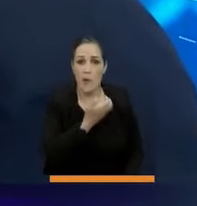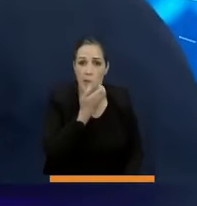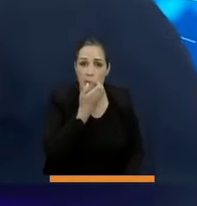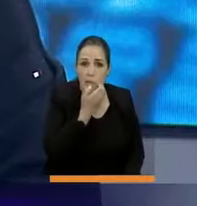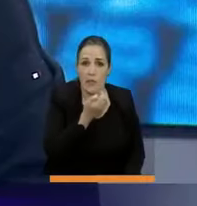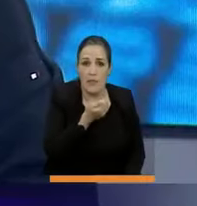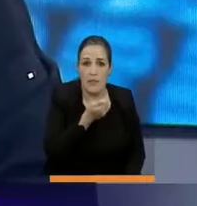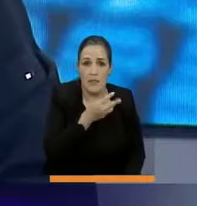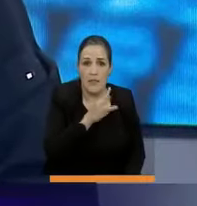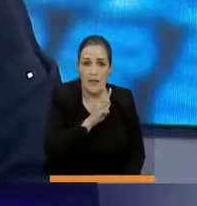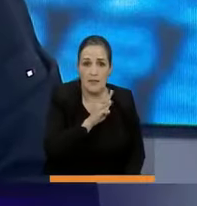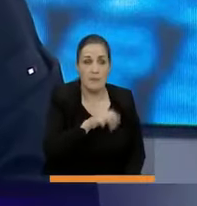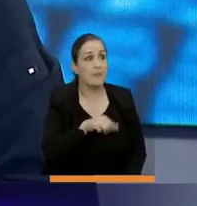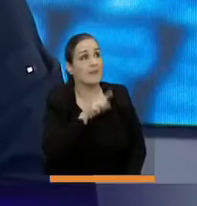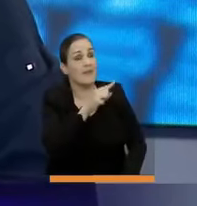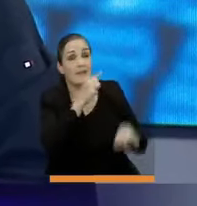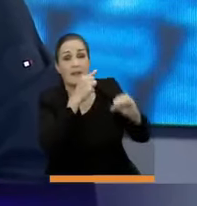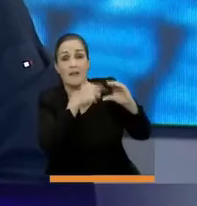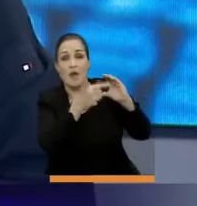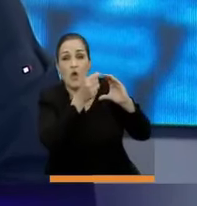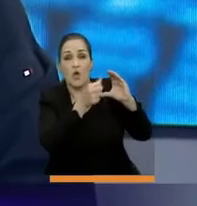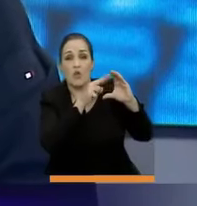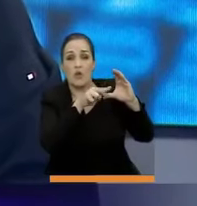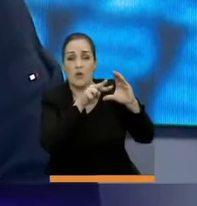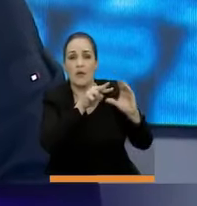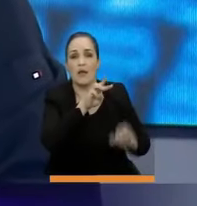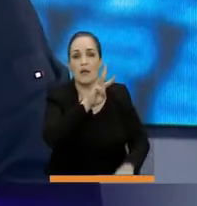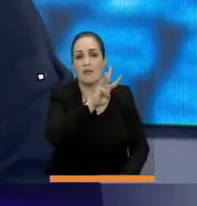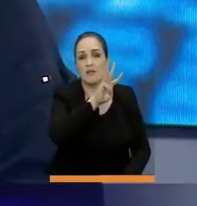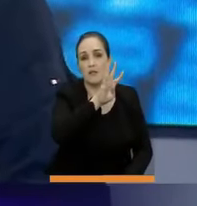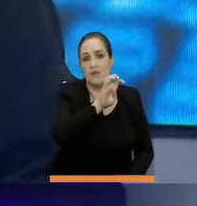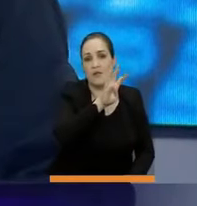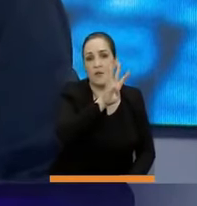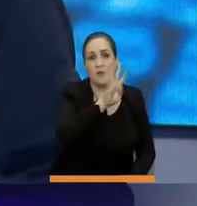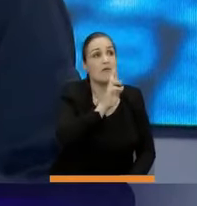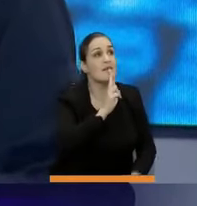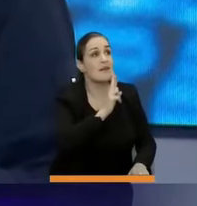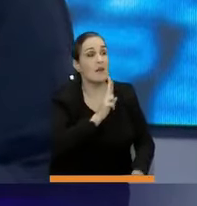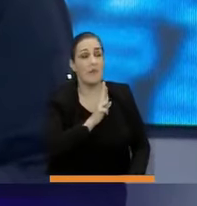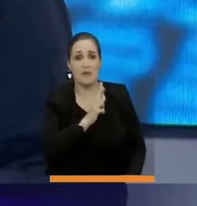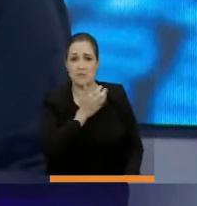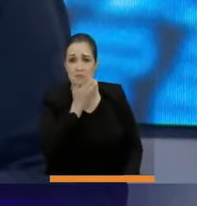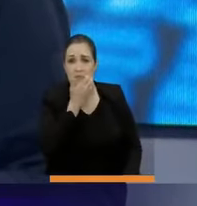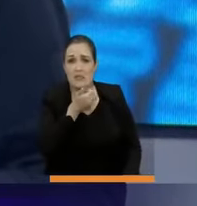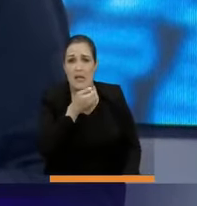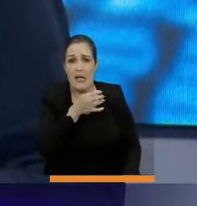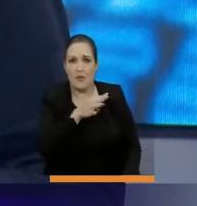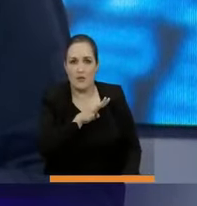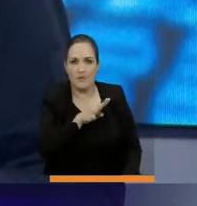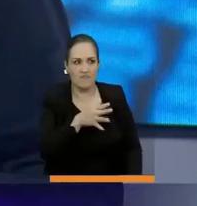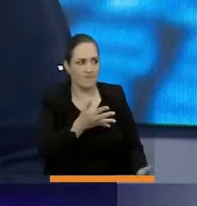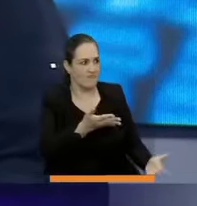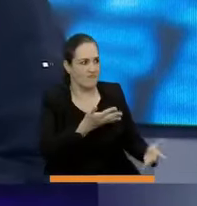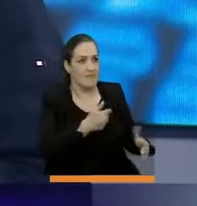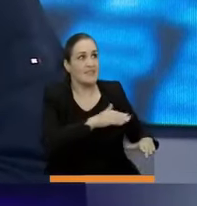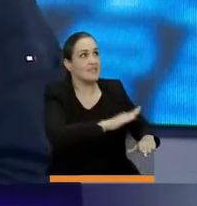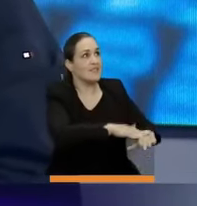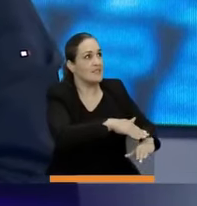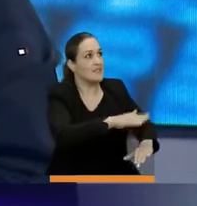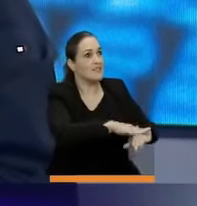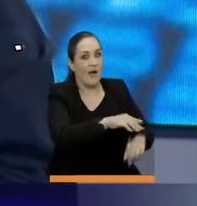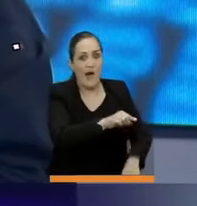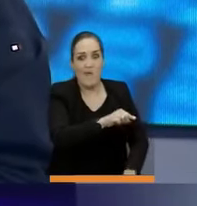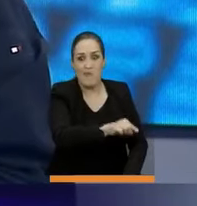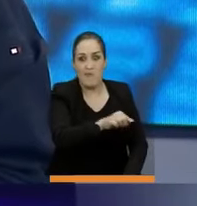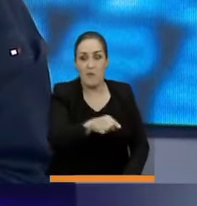la Contraloría, 324 alertas y tan solo 14 respuestas. Entonces, estamos ante un panorama donde ni siquiera el